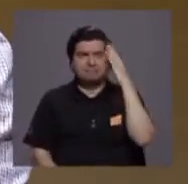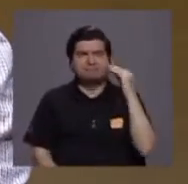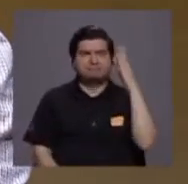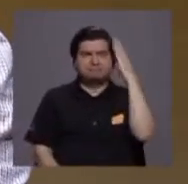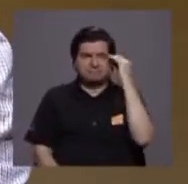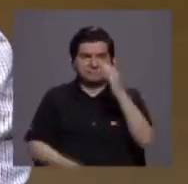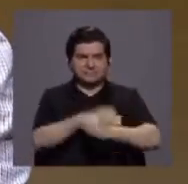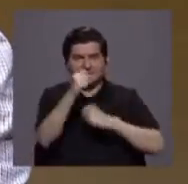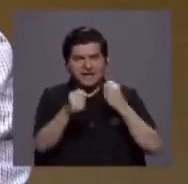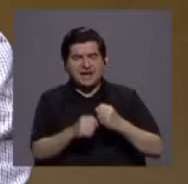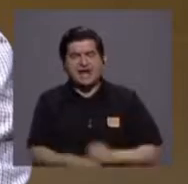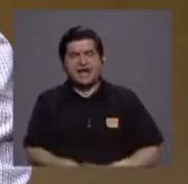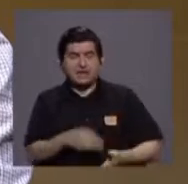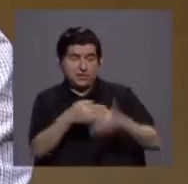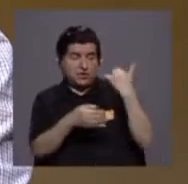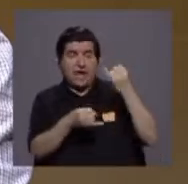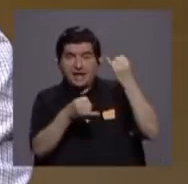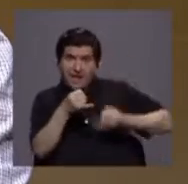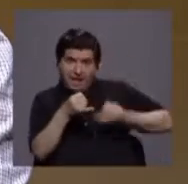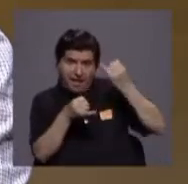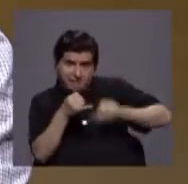experimentamos en el año que recién concluyó,